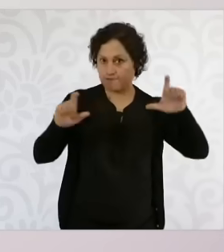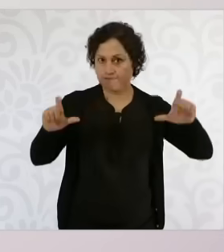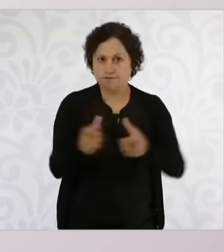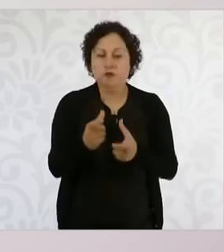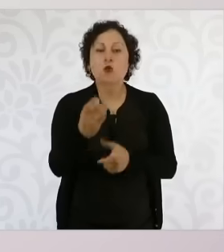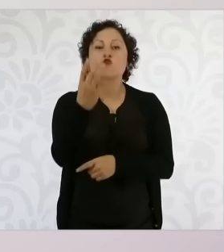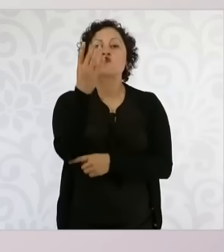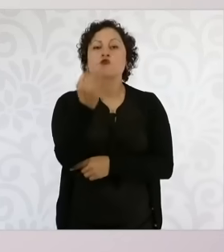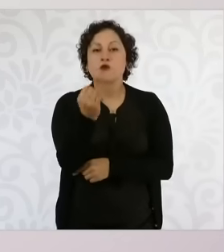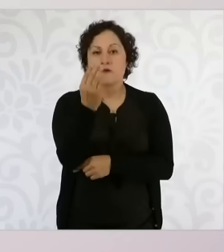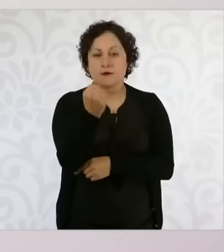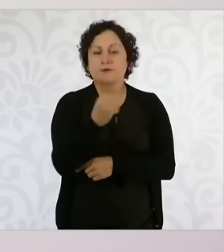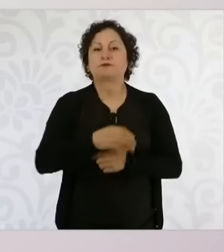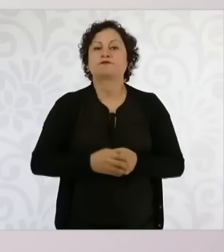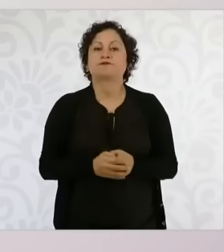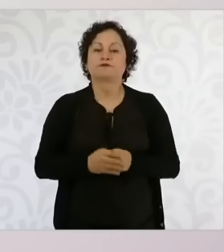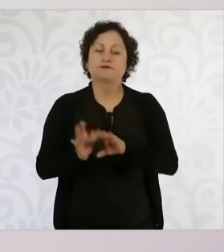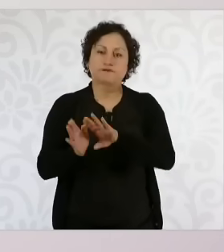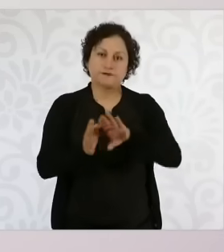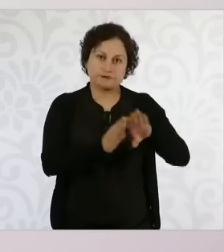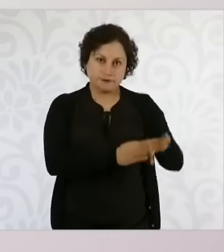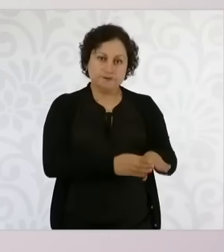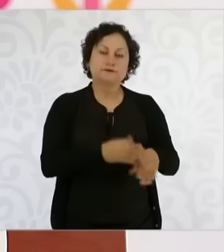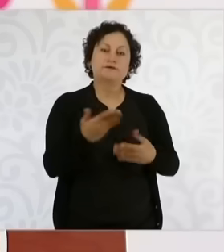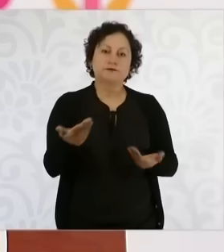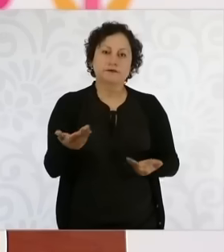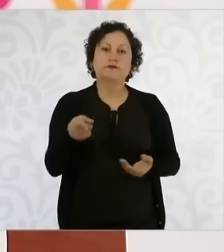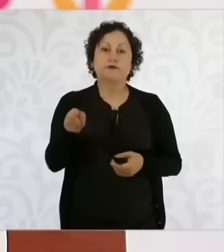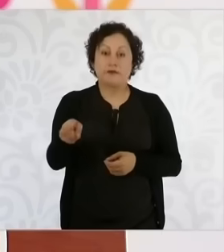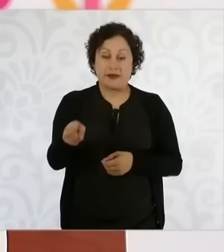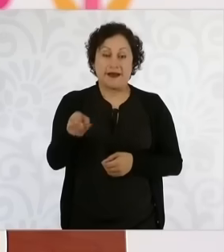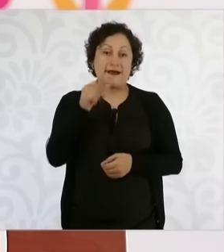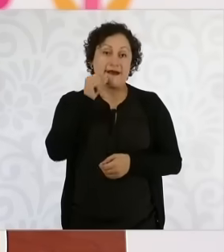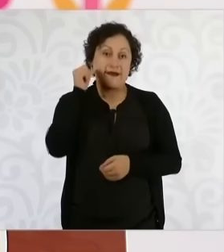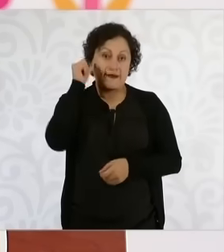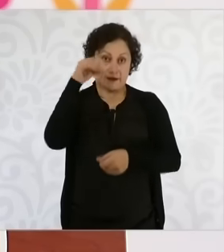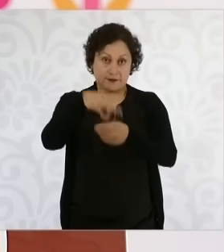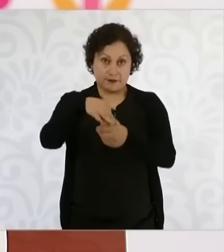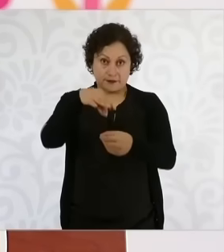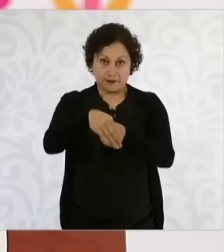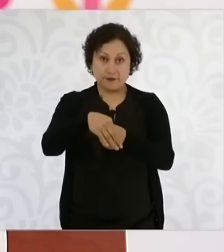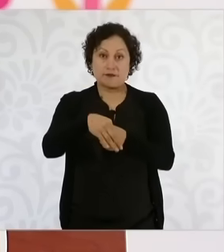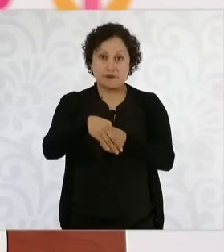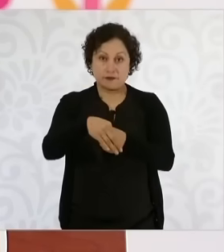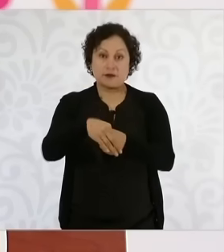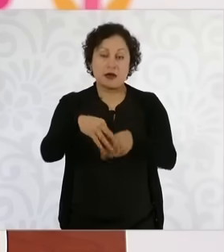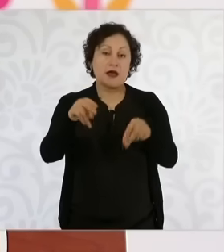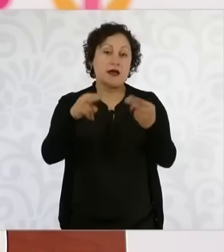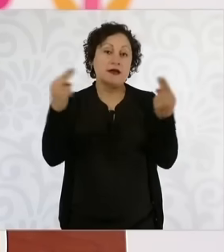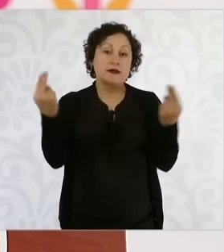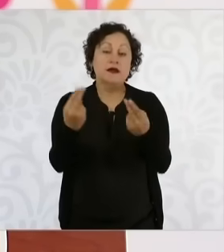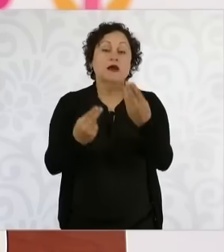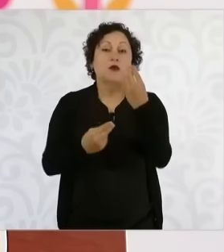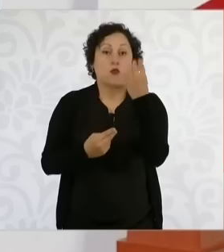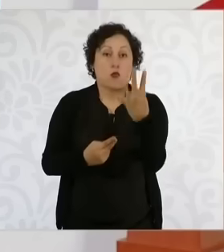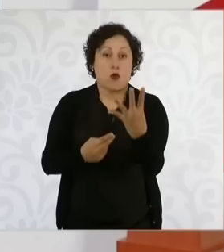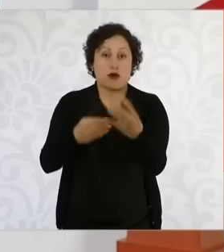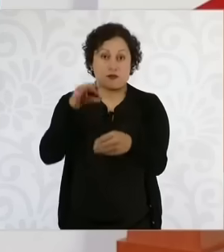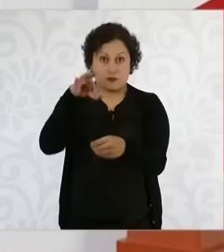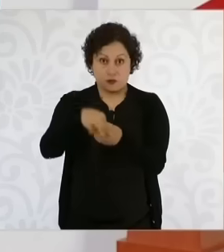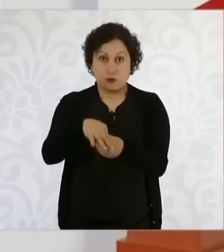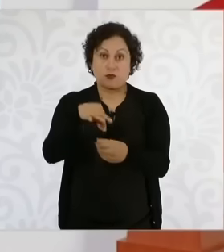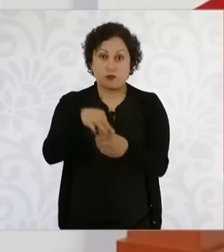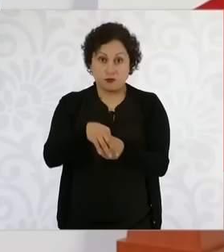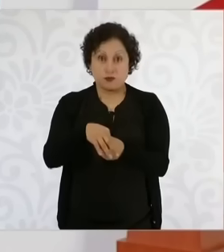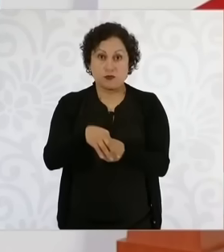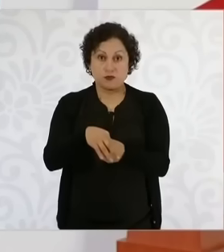Entonces, en el primer caso, en la votación, se requerían 4 votos para que no